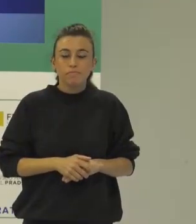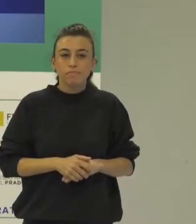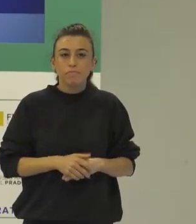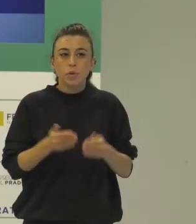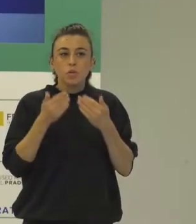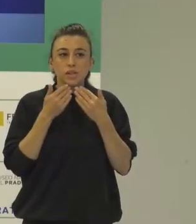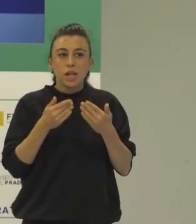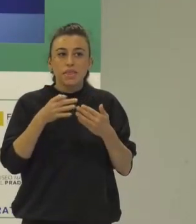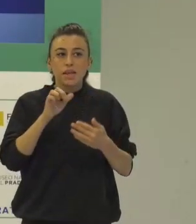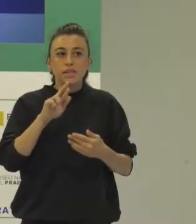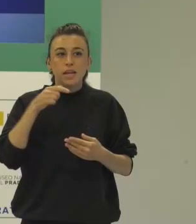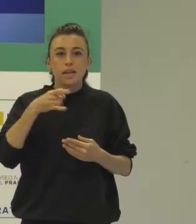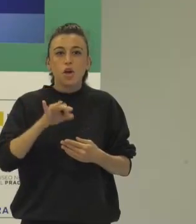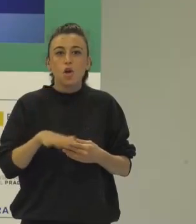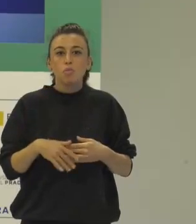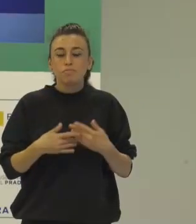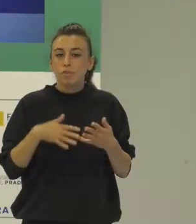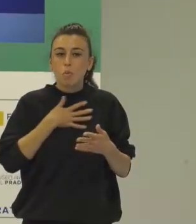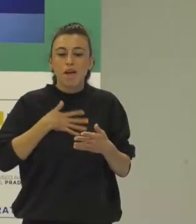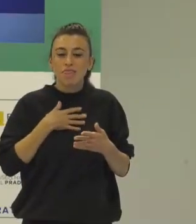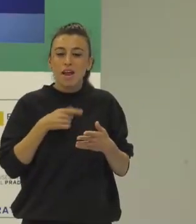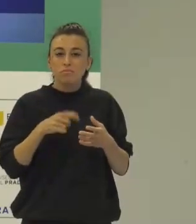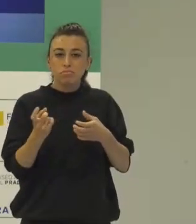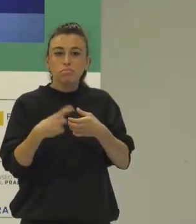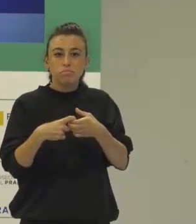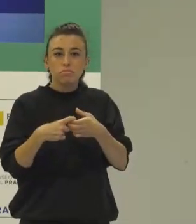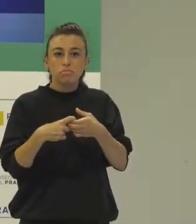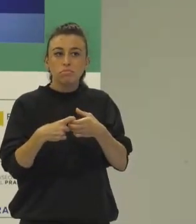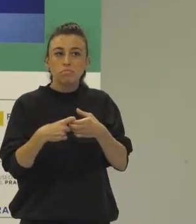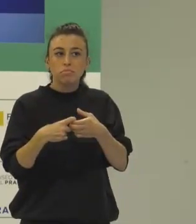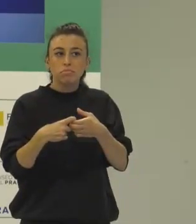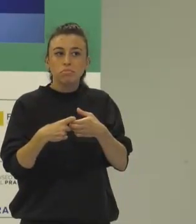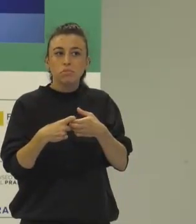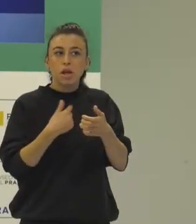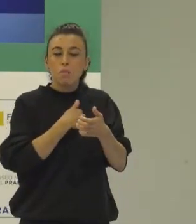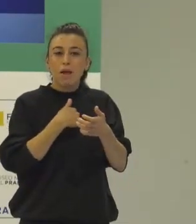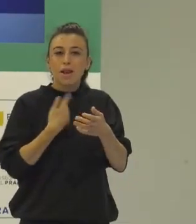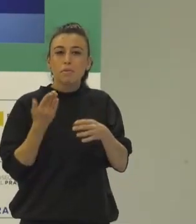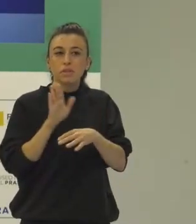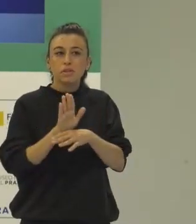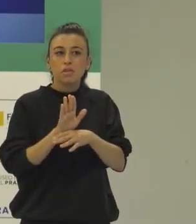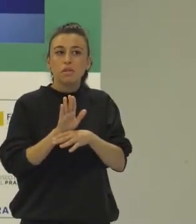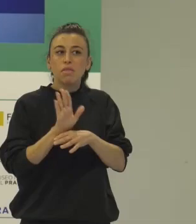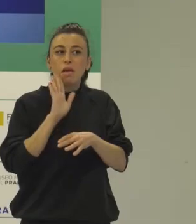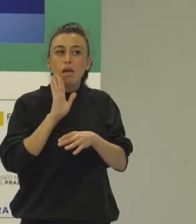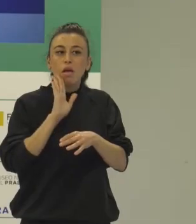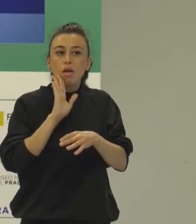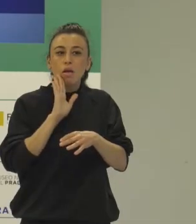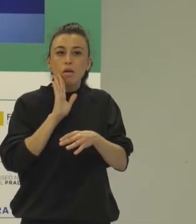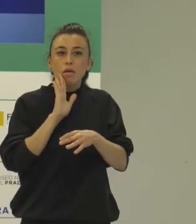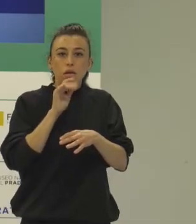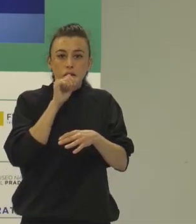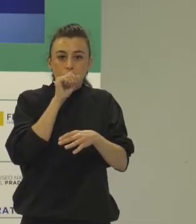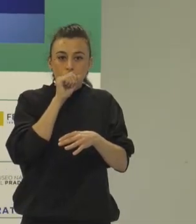Muchas gracias, Sergio. Gracias, ha sido un placer tenerte aquí como representante precisamente de esta mano negra que está